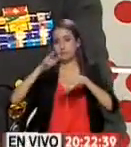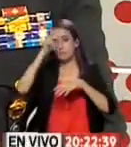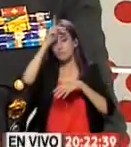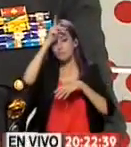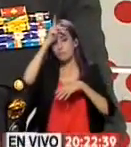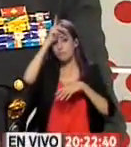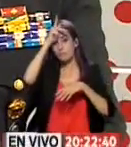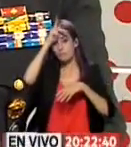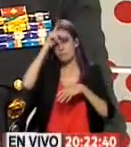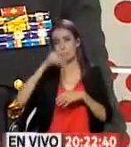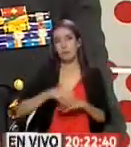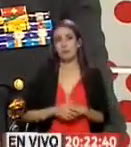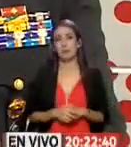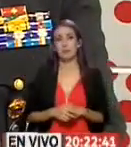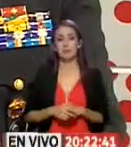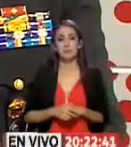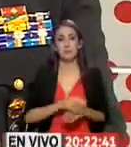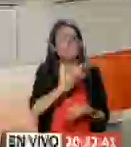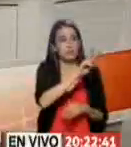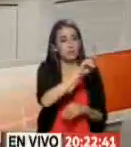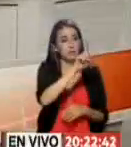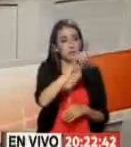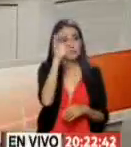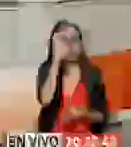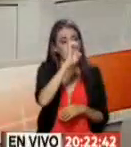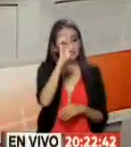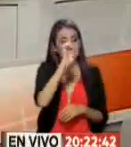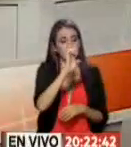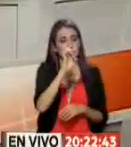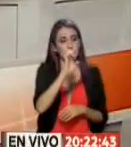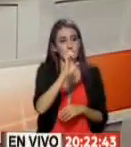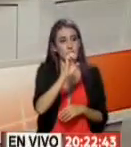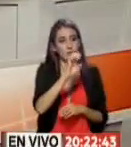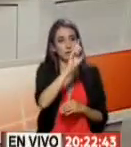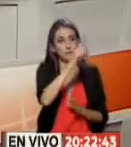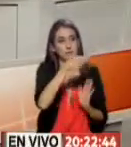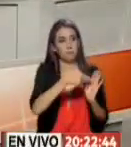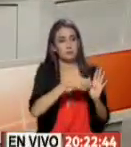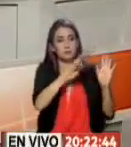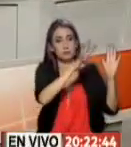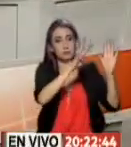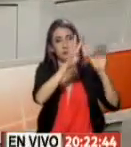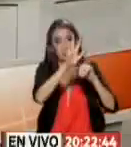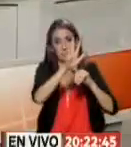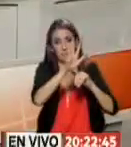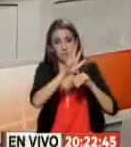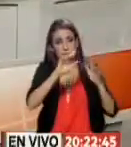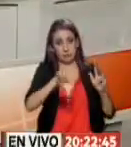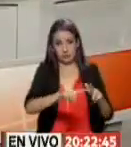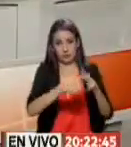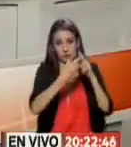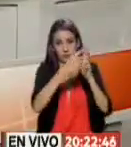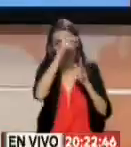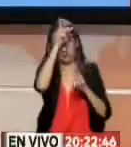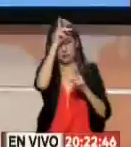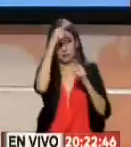nuestros vecinos. El 26 de enero de 1995 inició el conflicto armado con